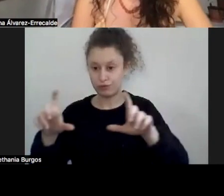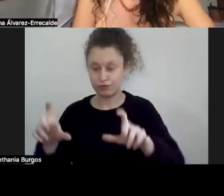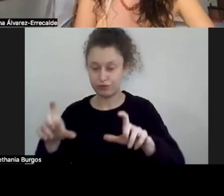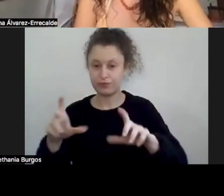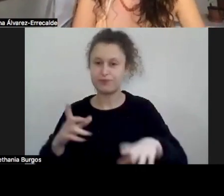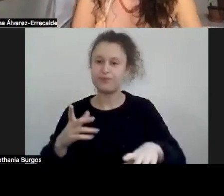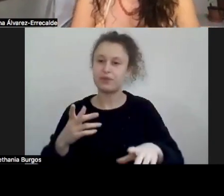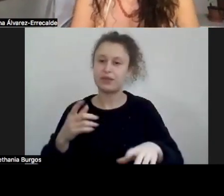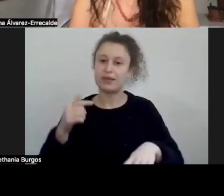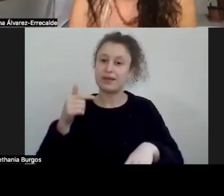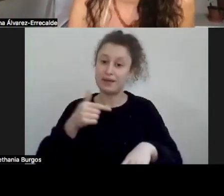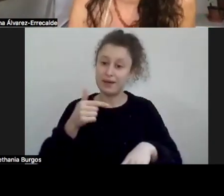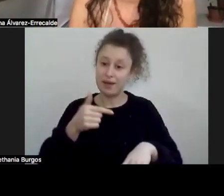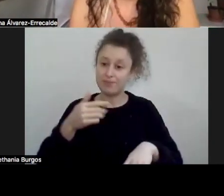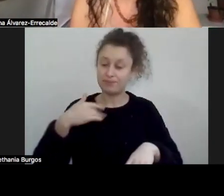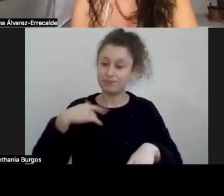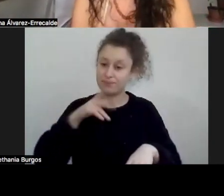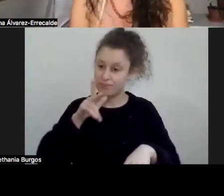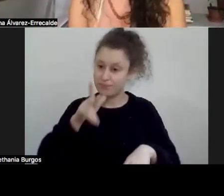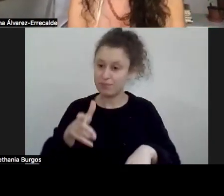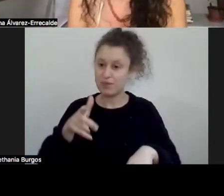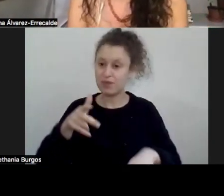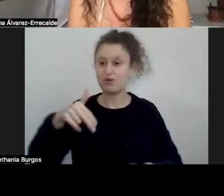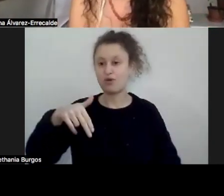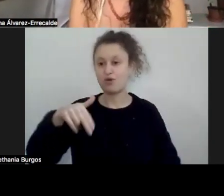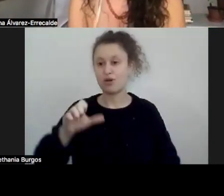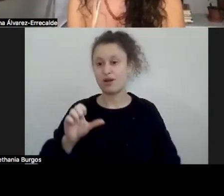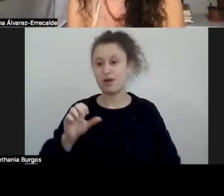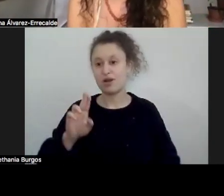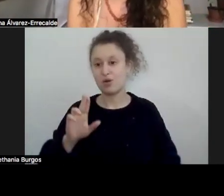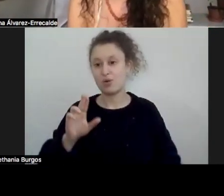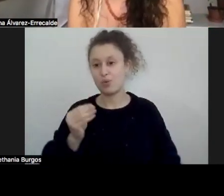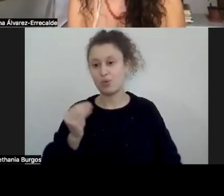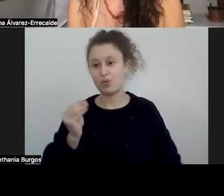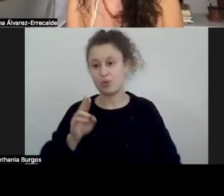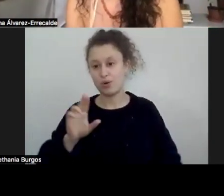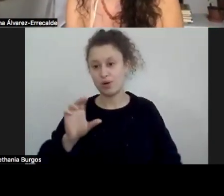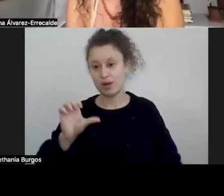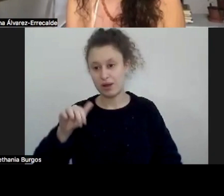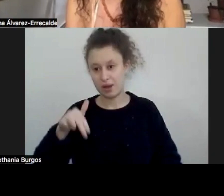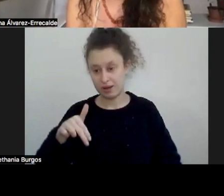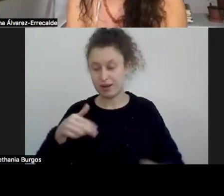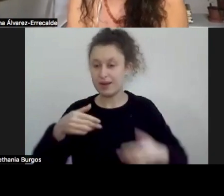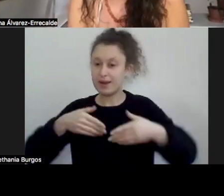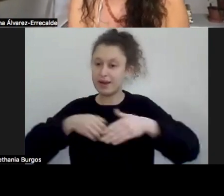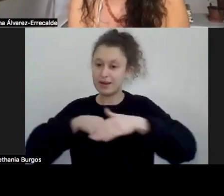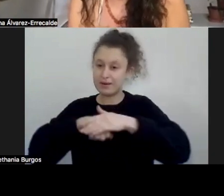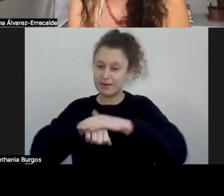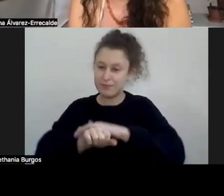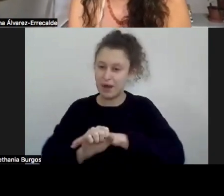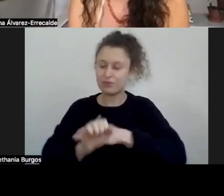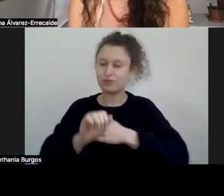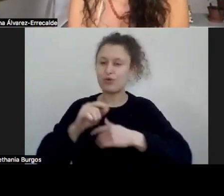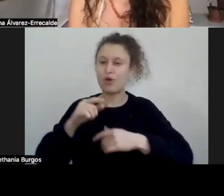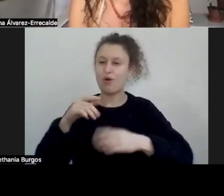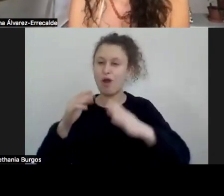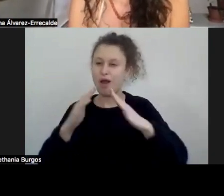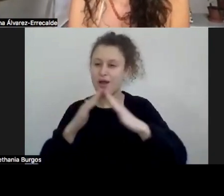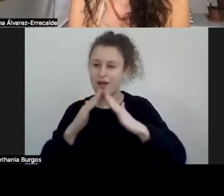Neuquén, que bueno, él nació en un parto precioso, un parto en casa, en noviembre del